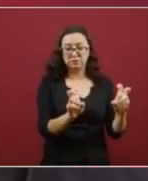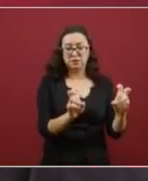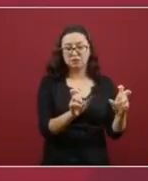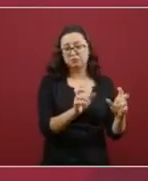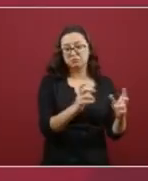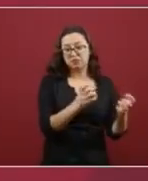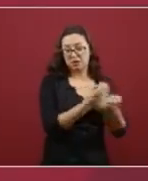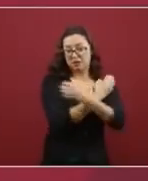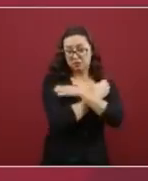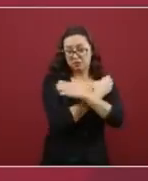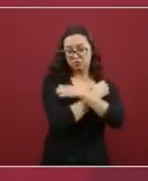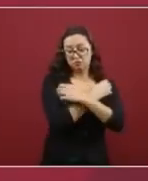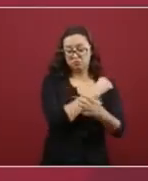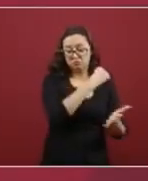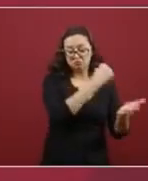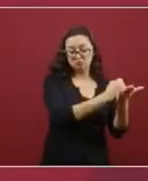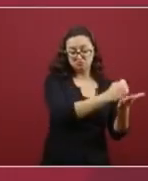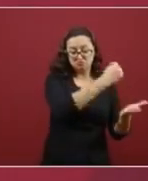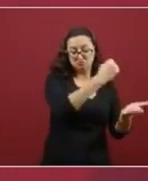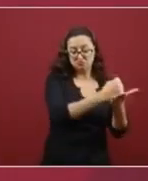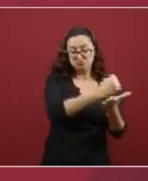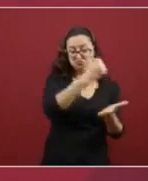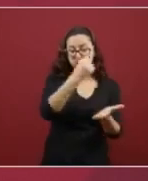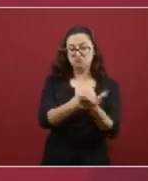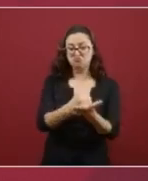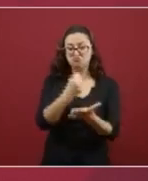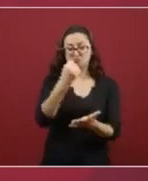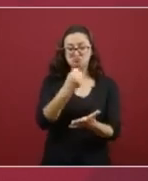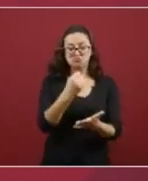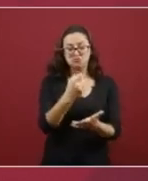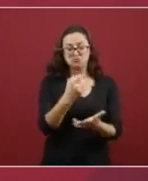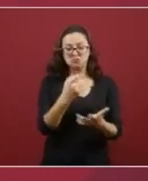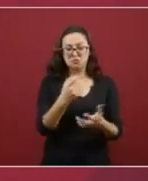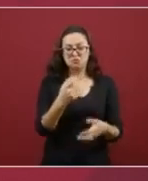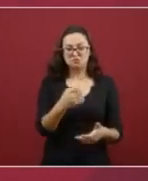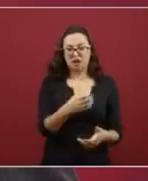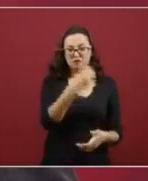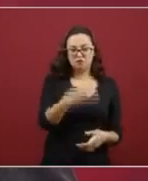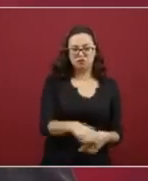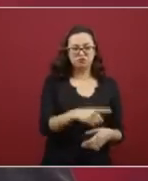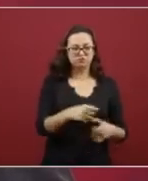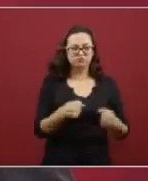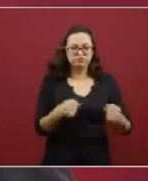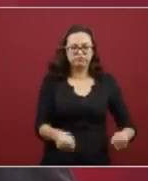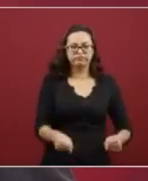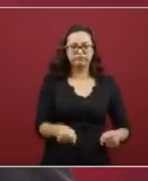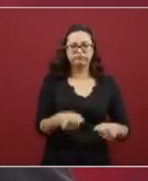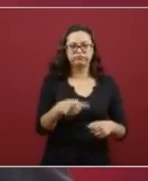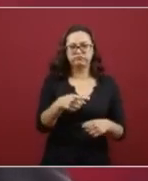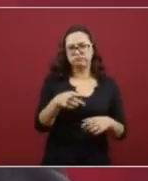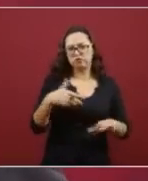aprobaron para imponer esta reforma educativa.